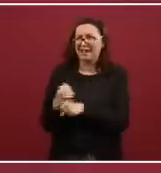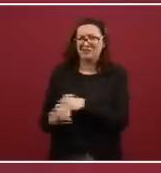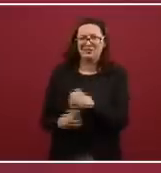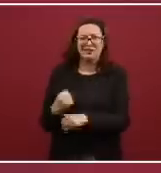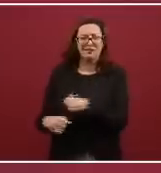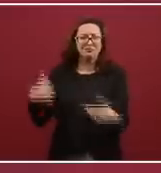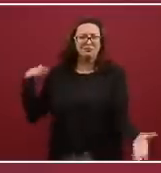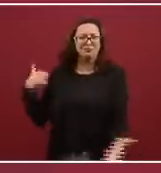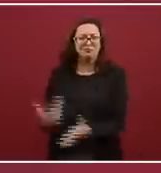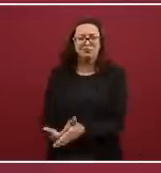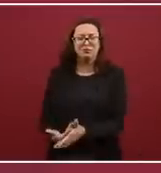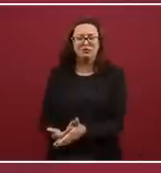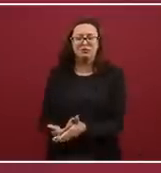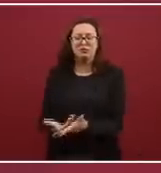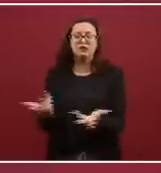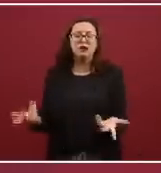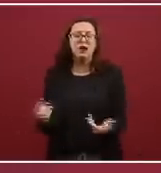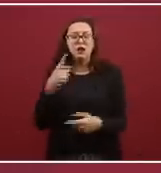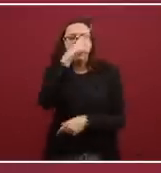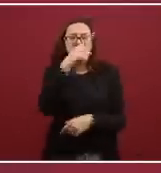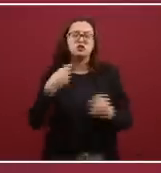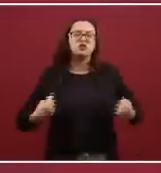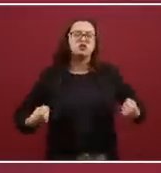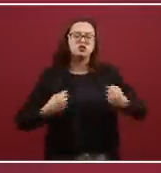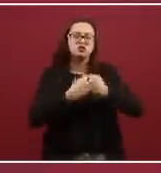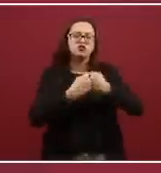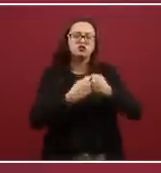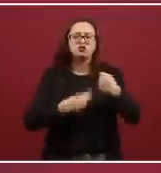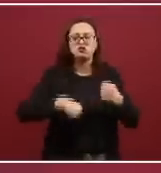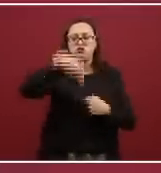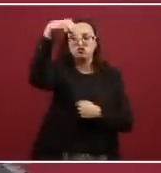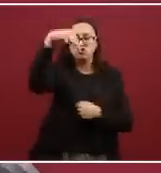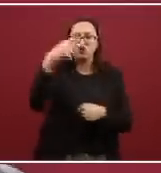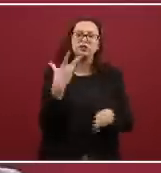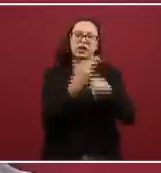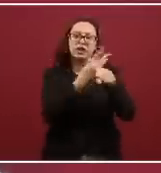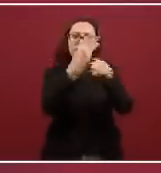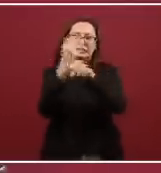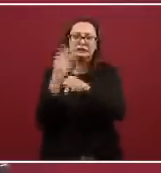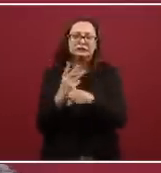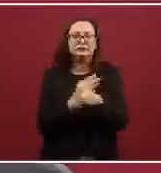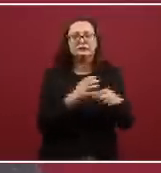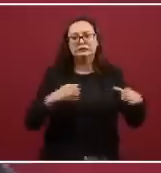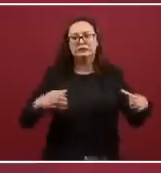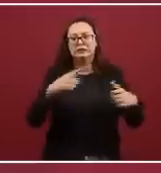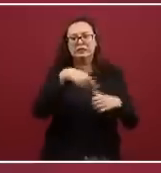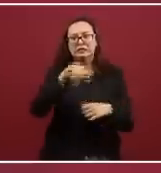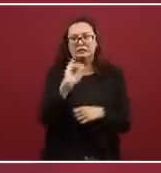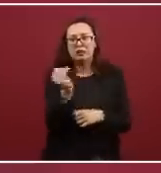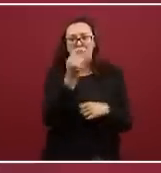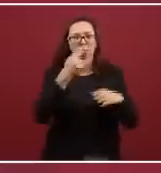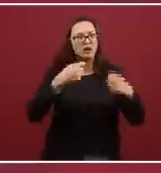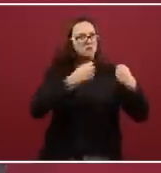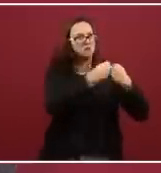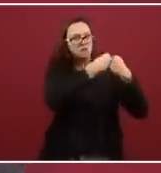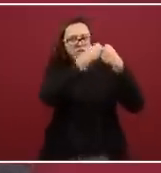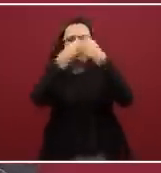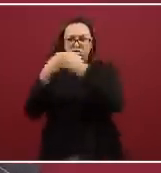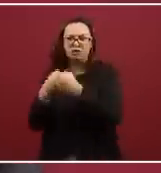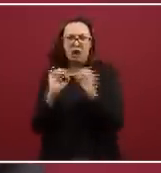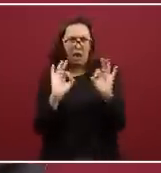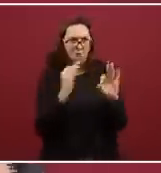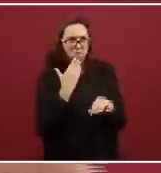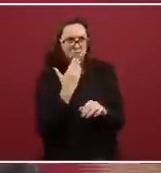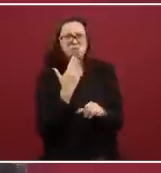modernización de fronteras donde fue plan del norte si bien no san diego pases de ti buena que están muy bien digo no estoy criticando